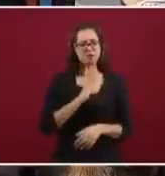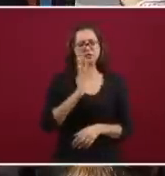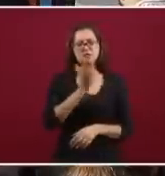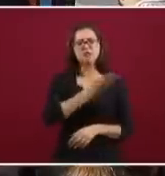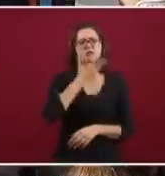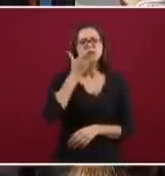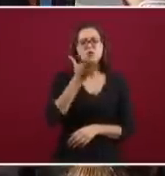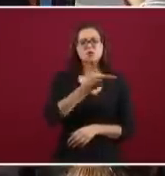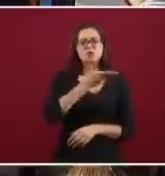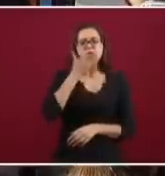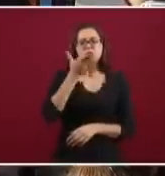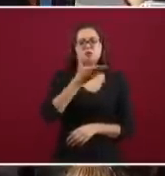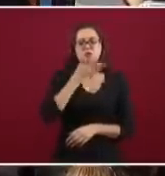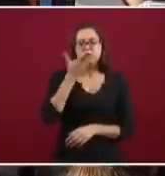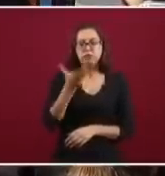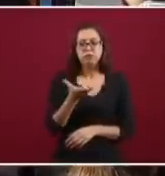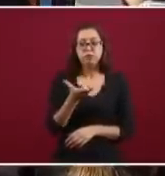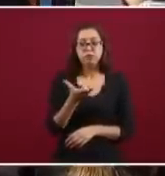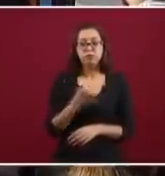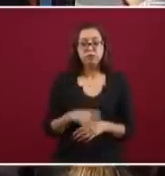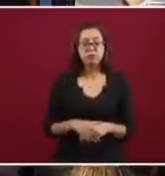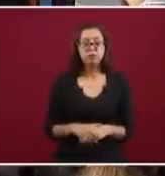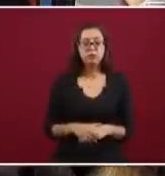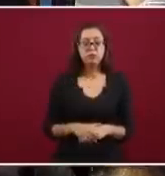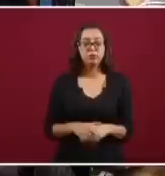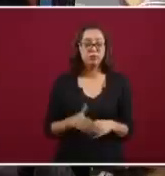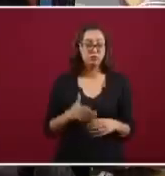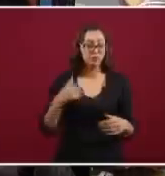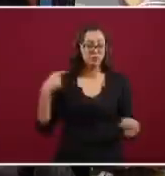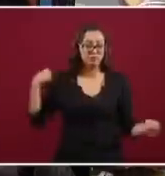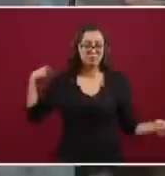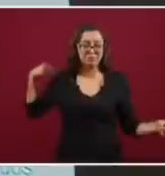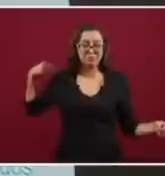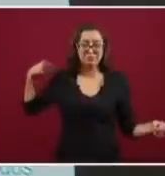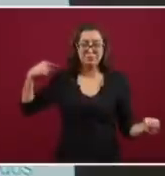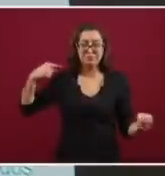que pues no se puede